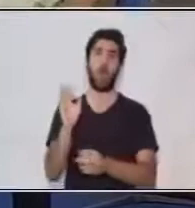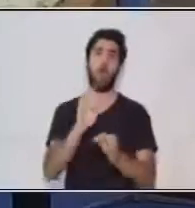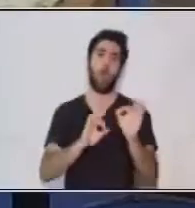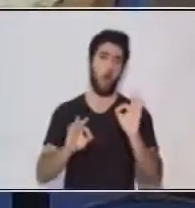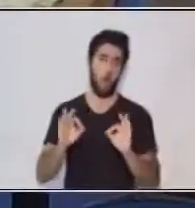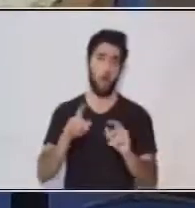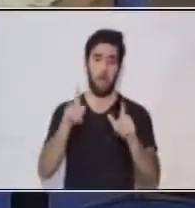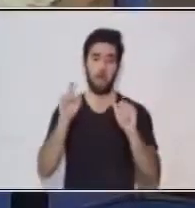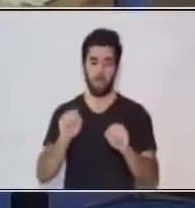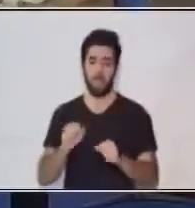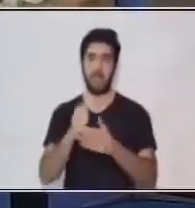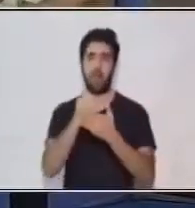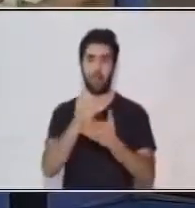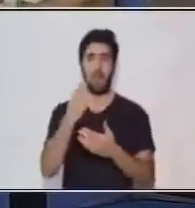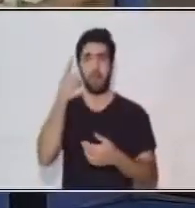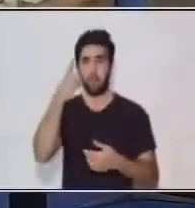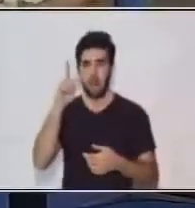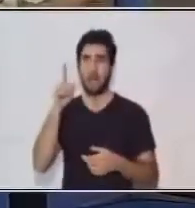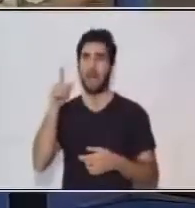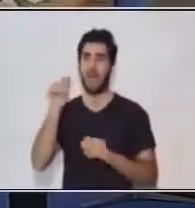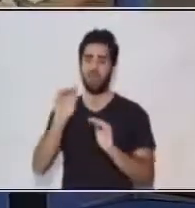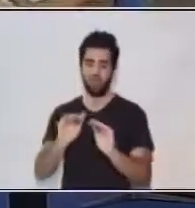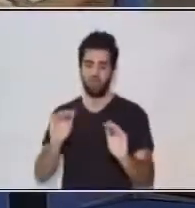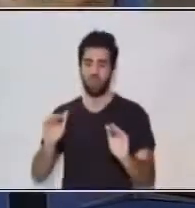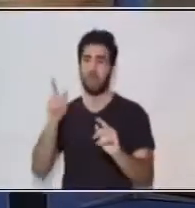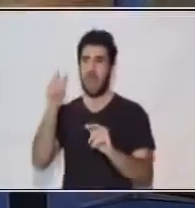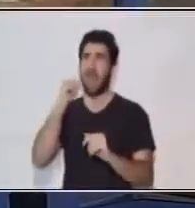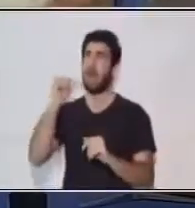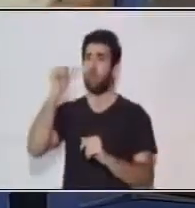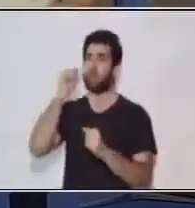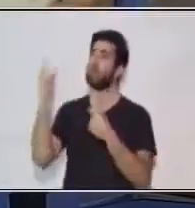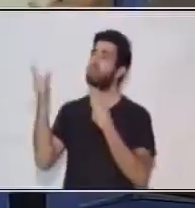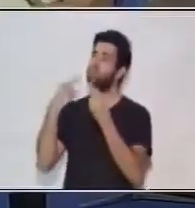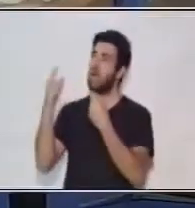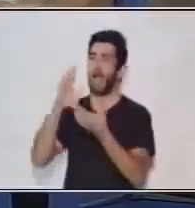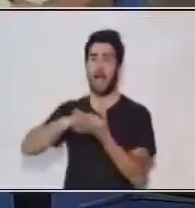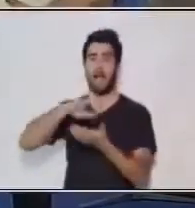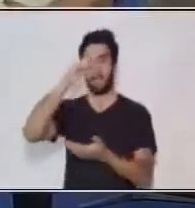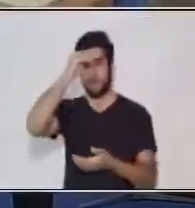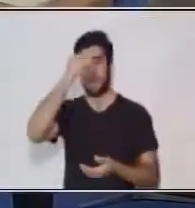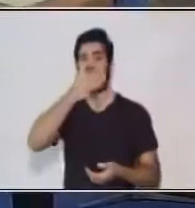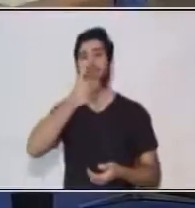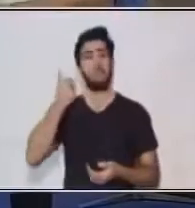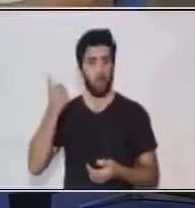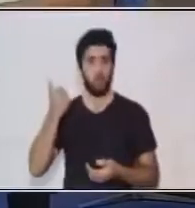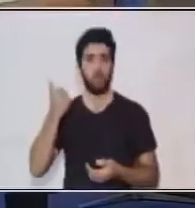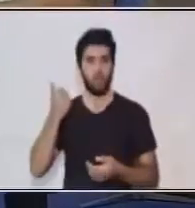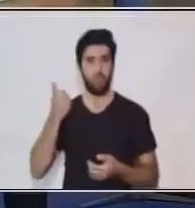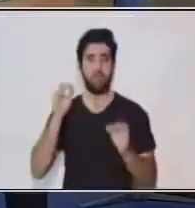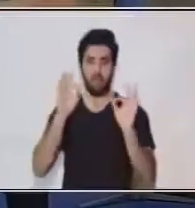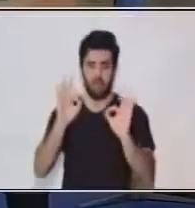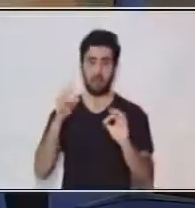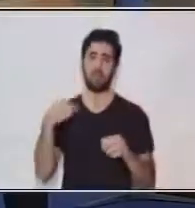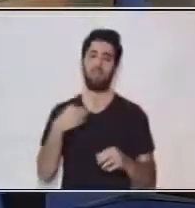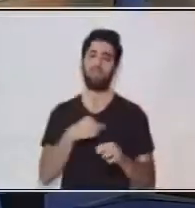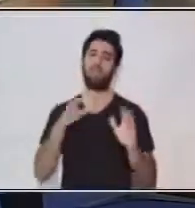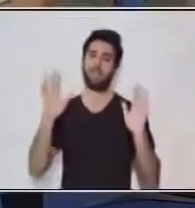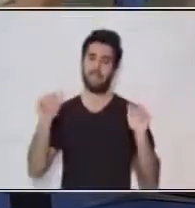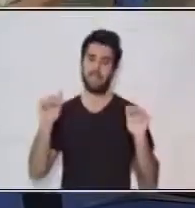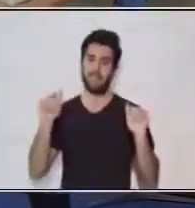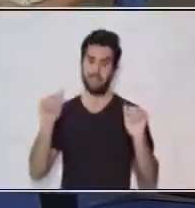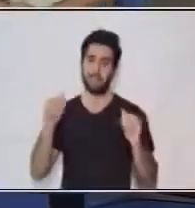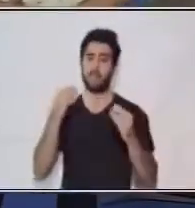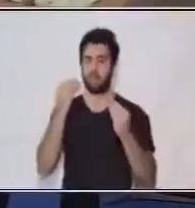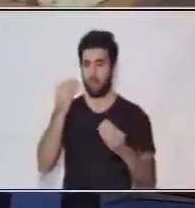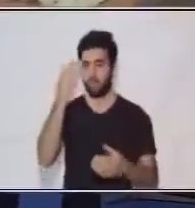él también que aprenda. De esta manera, pues juntos vamos a seguir aprendiendo desde acá y nos vamos a despedir el día de hoy y